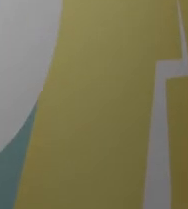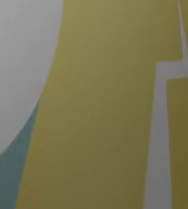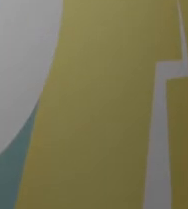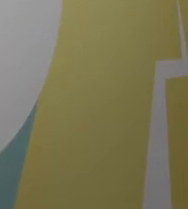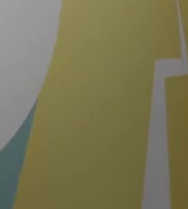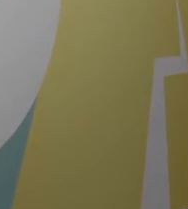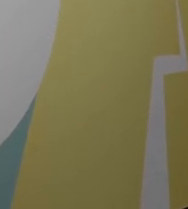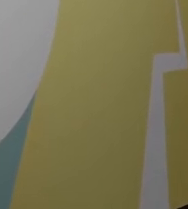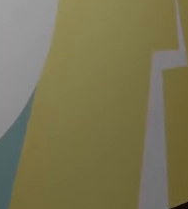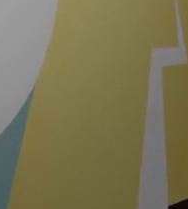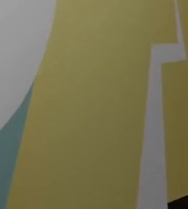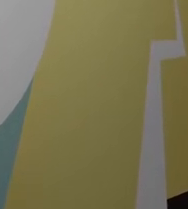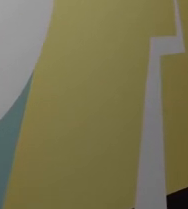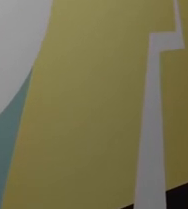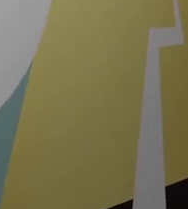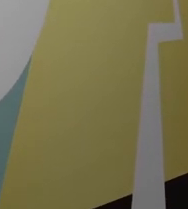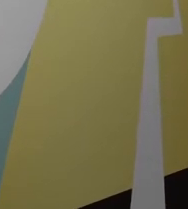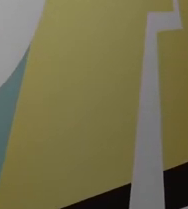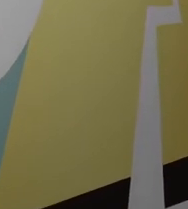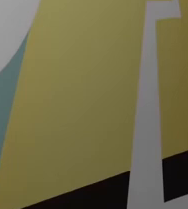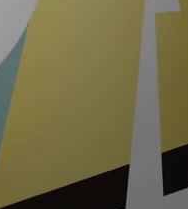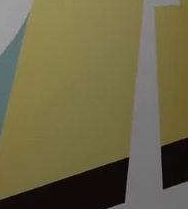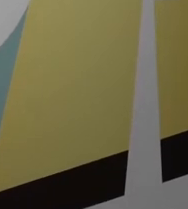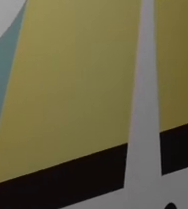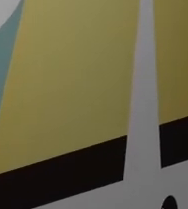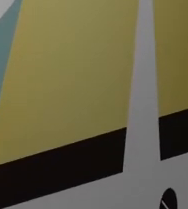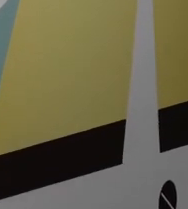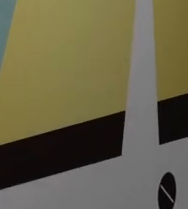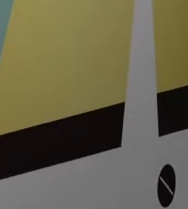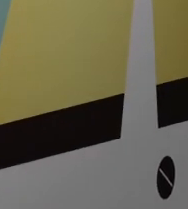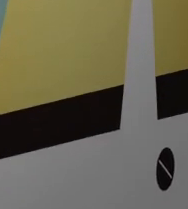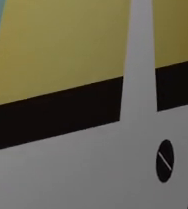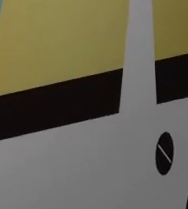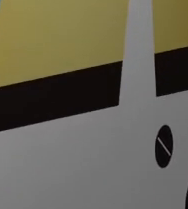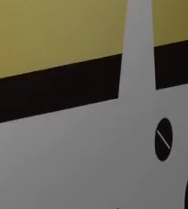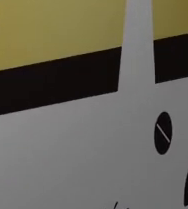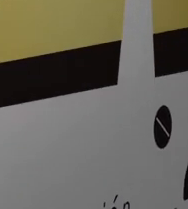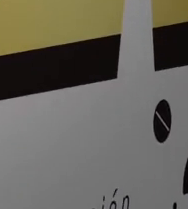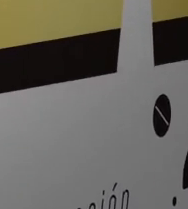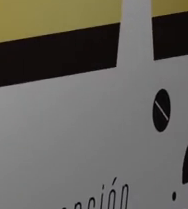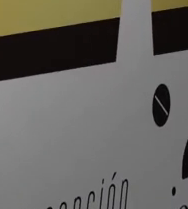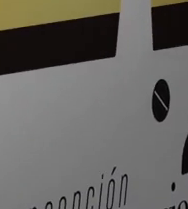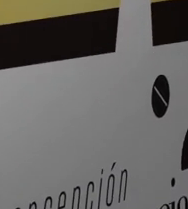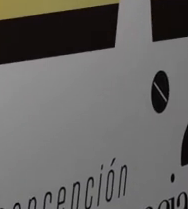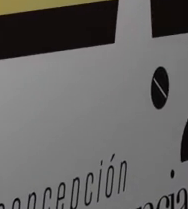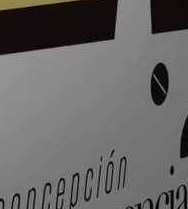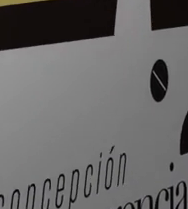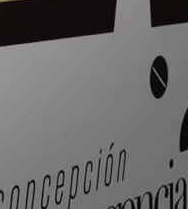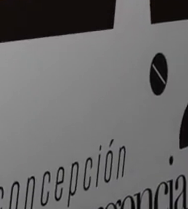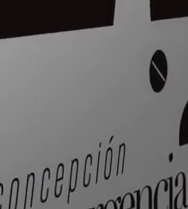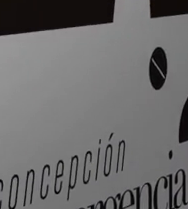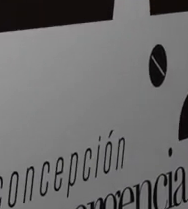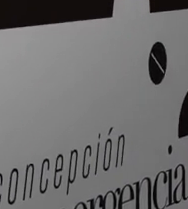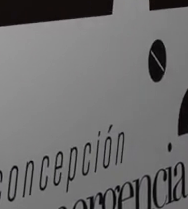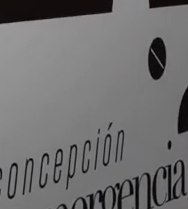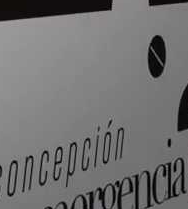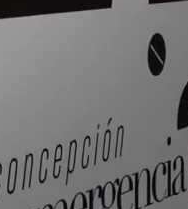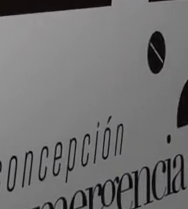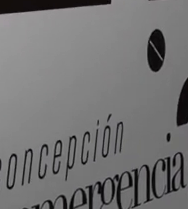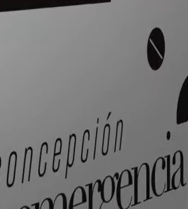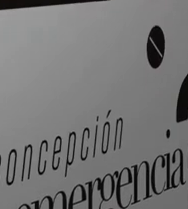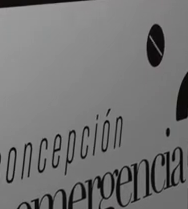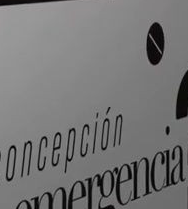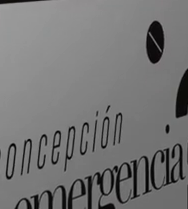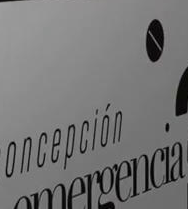uso, por ejemplo, que se me olvidaron las pastillas anticonceptivas, cuando se me olvidó tomarme el método anticonceptivo, es el otro